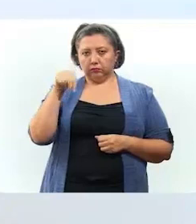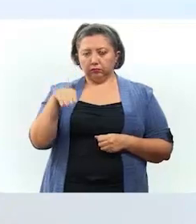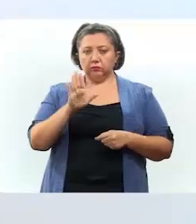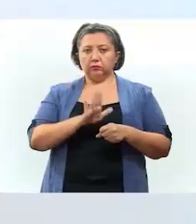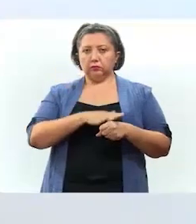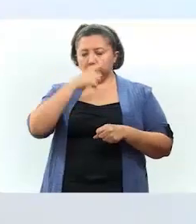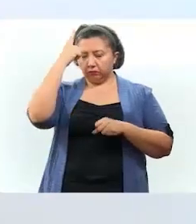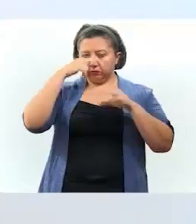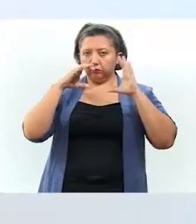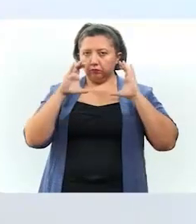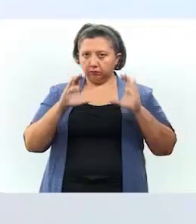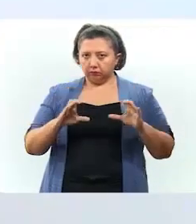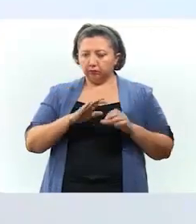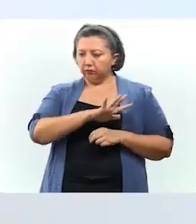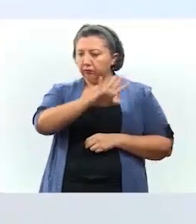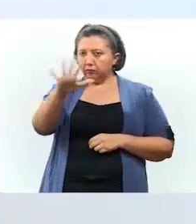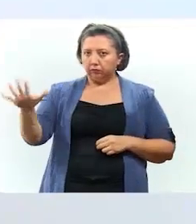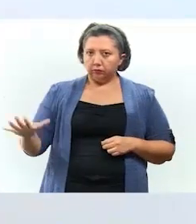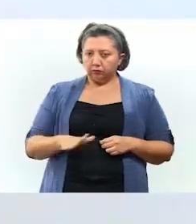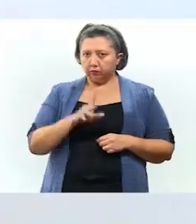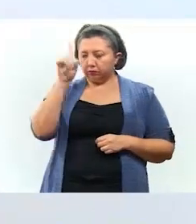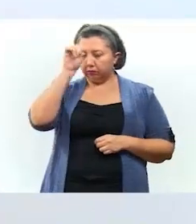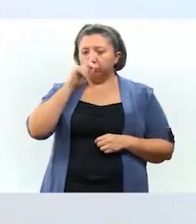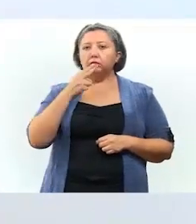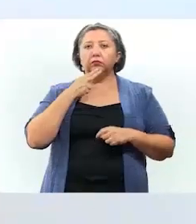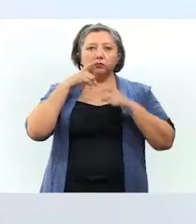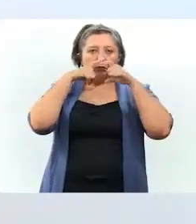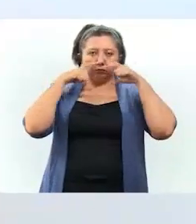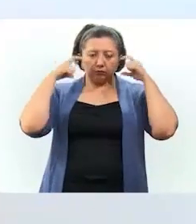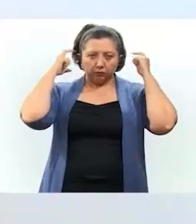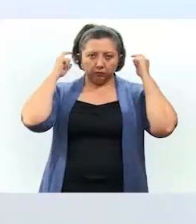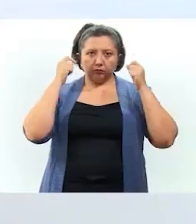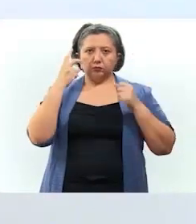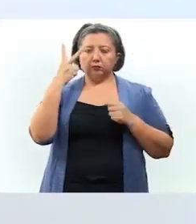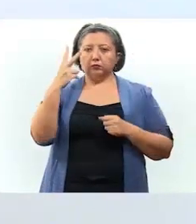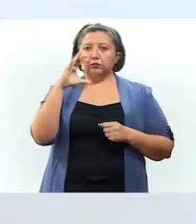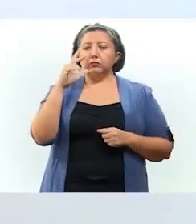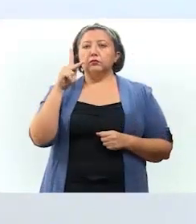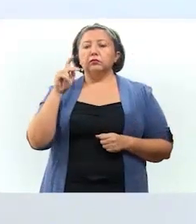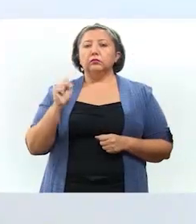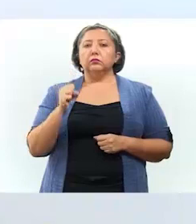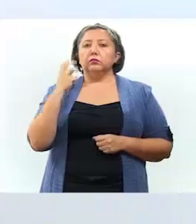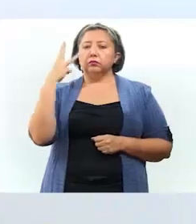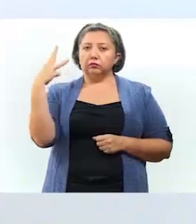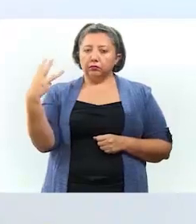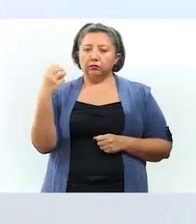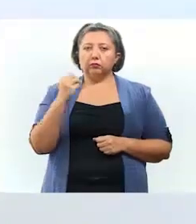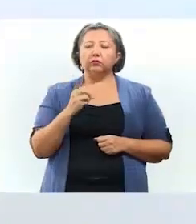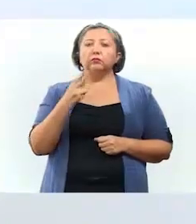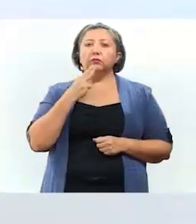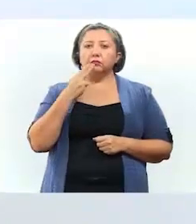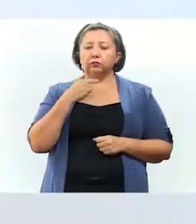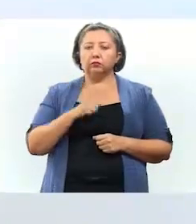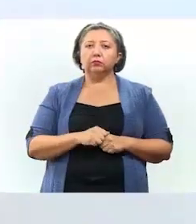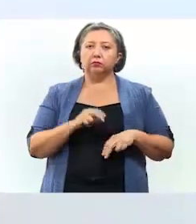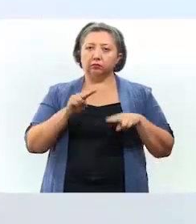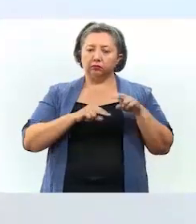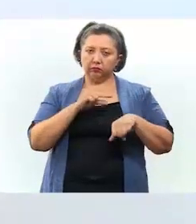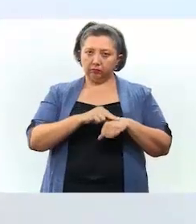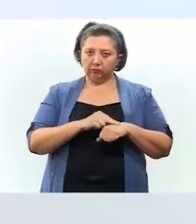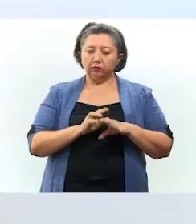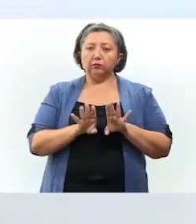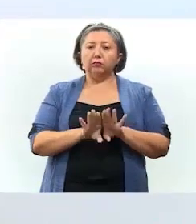por lo que para protegernos entre todos, se sugiere el uso de cubrebocas de dos capas, tricapa o de uso grado médico,